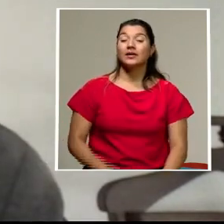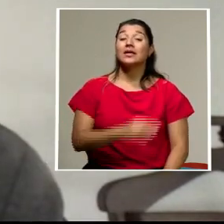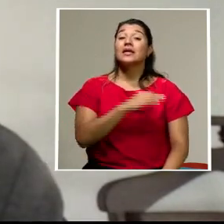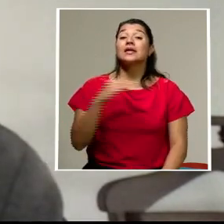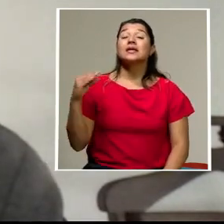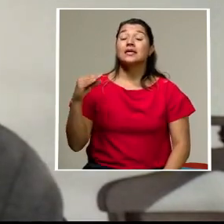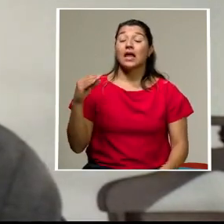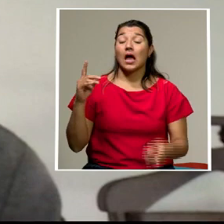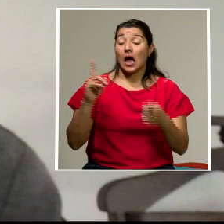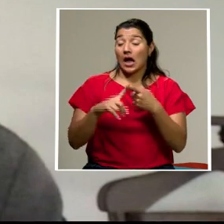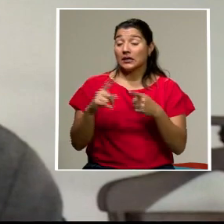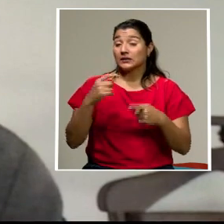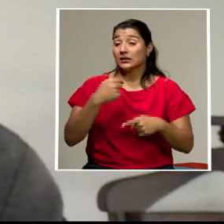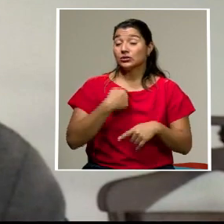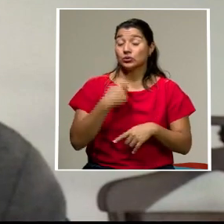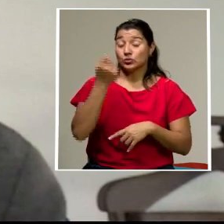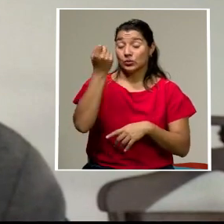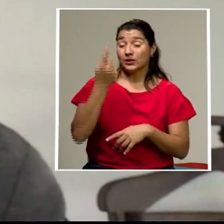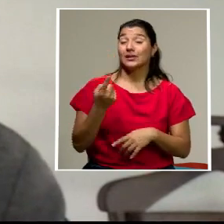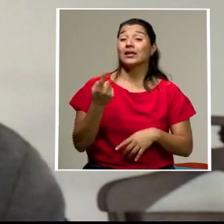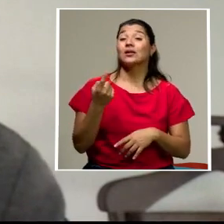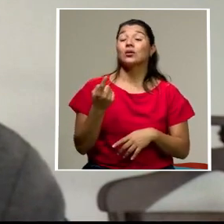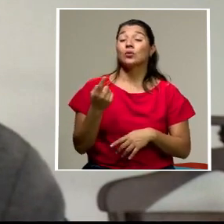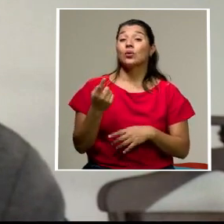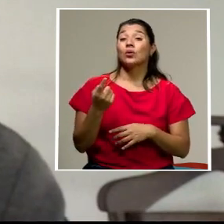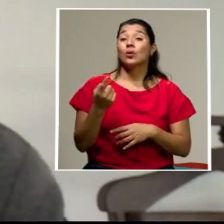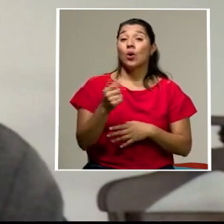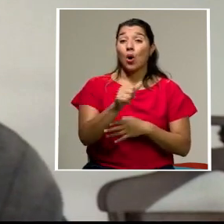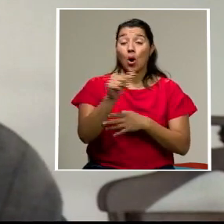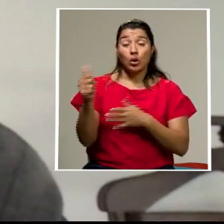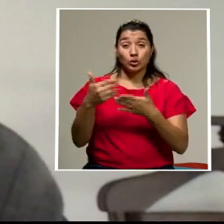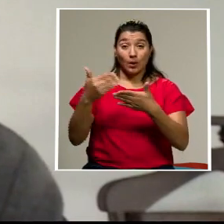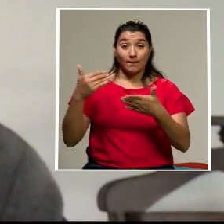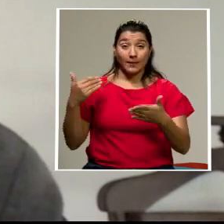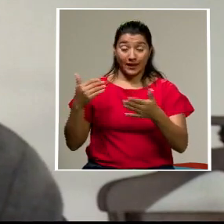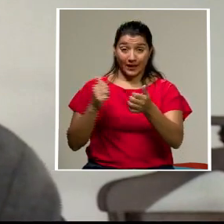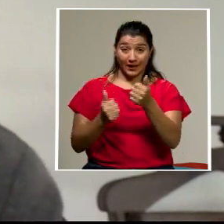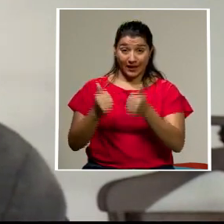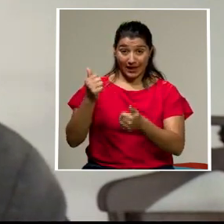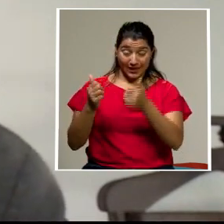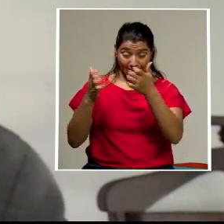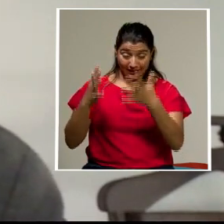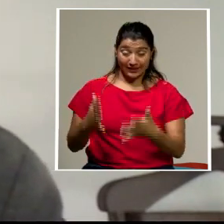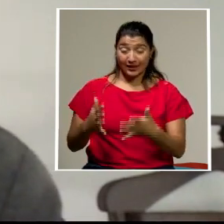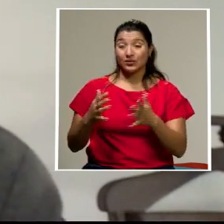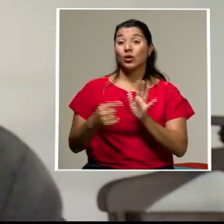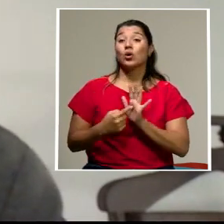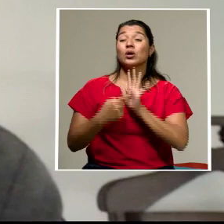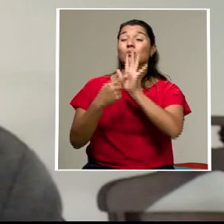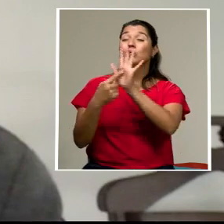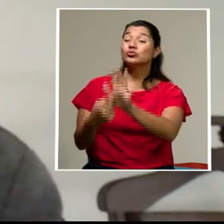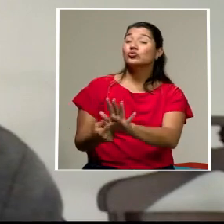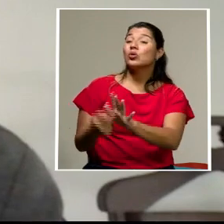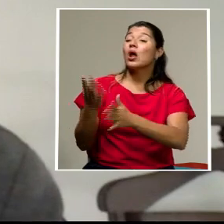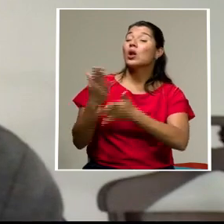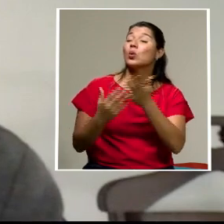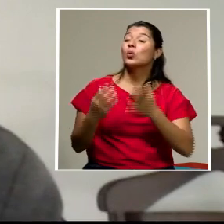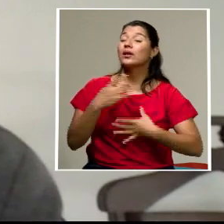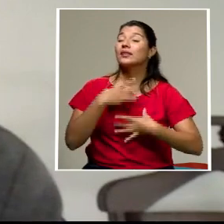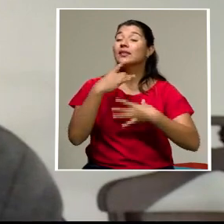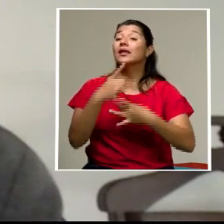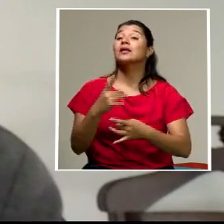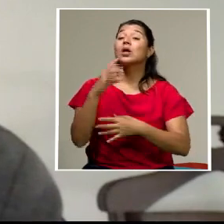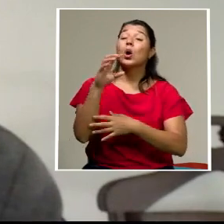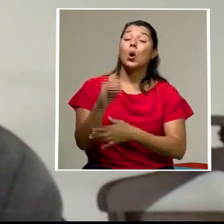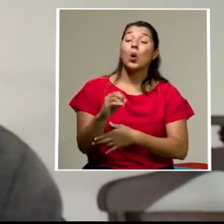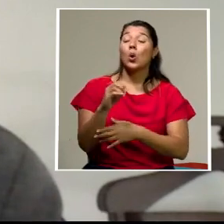Y hasta donde tengo entendido, el otro precandidato que había mostrado algún grado de interés en inscribirse,